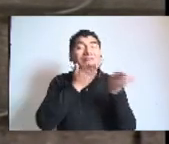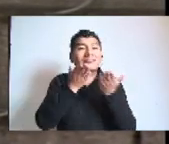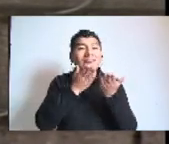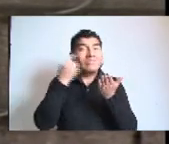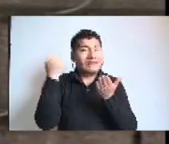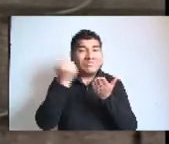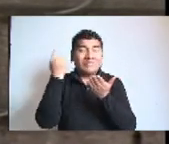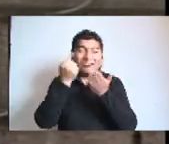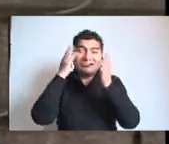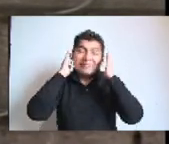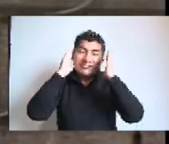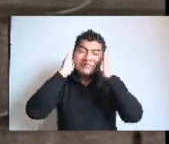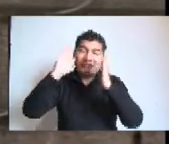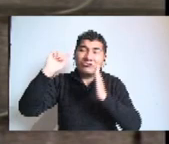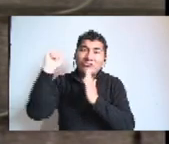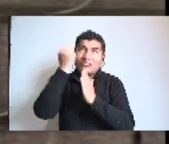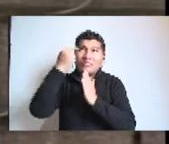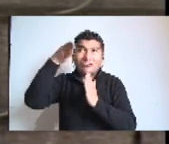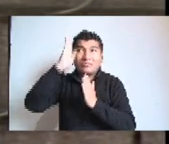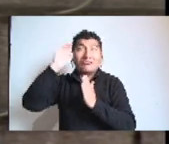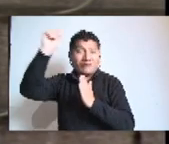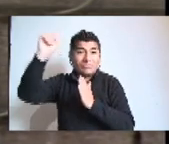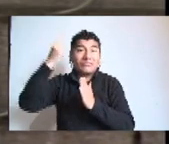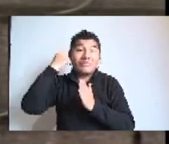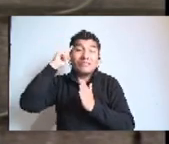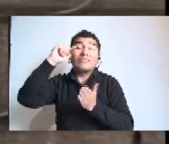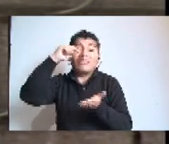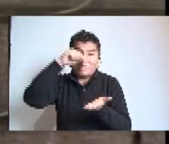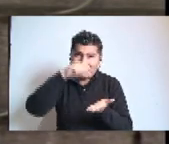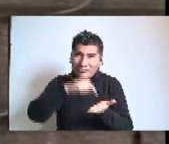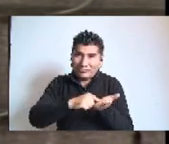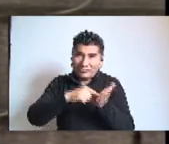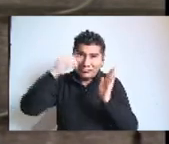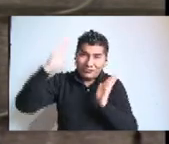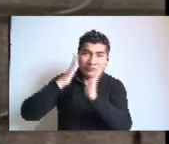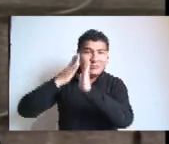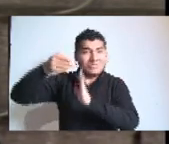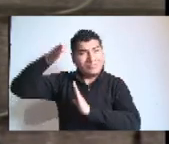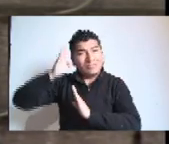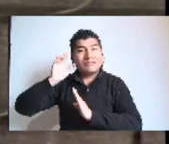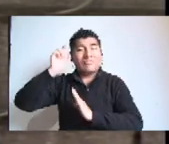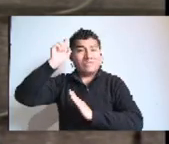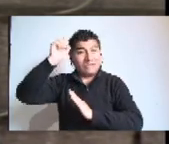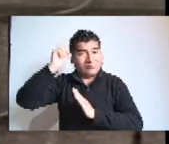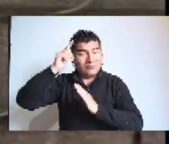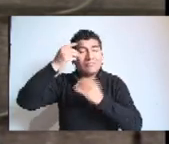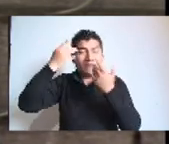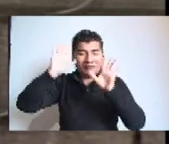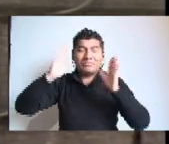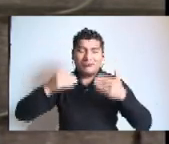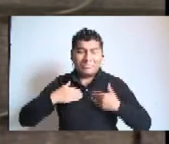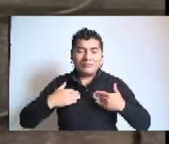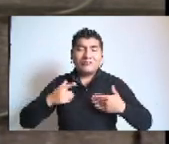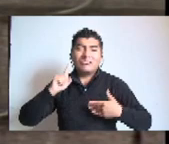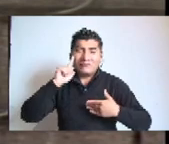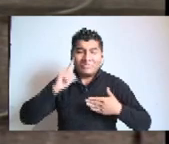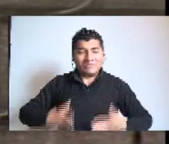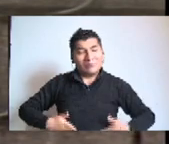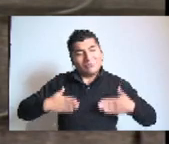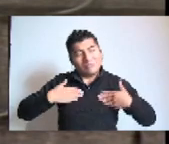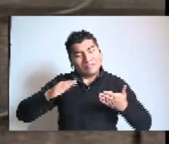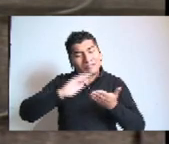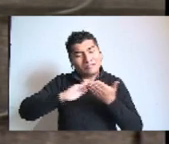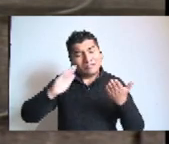Estar atento solo a Dios, para así, delante de Dios, alcanzar una vida piadosa